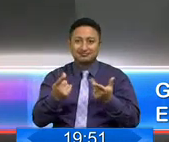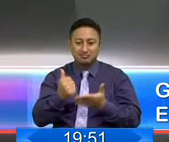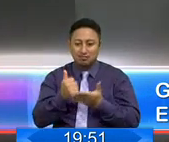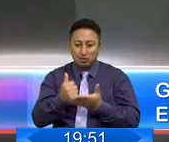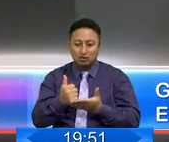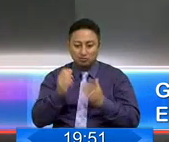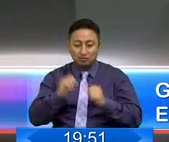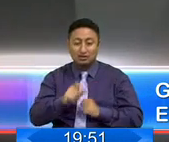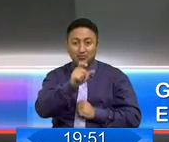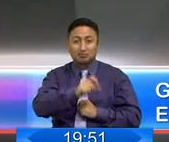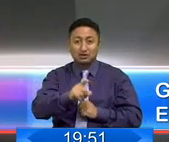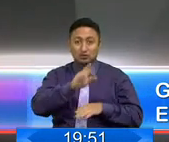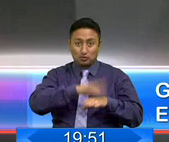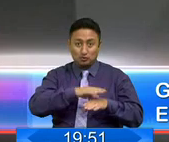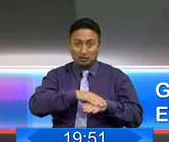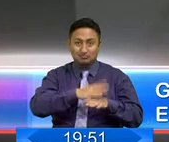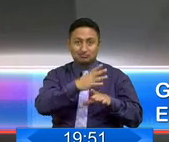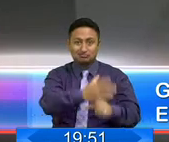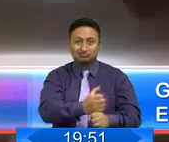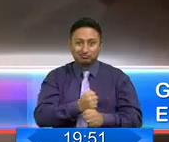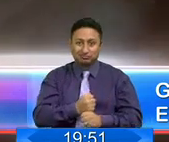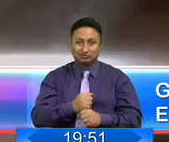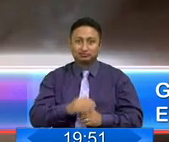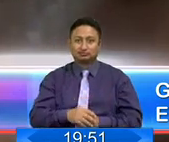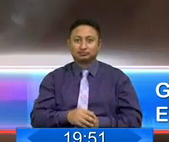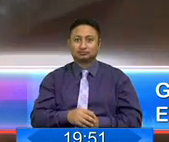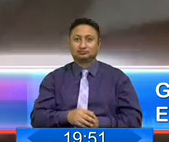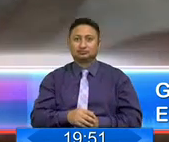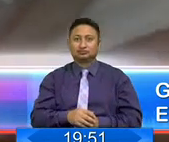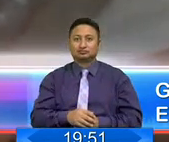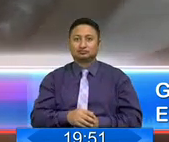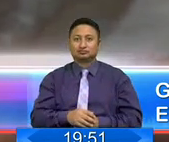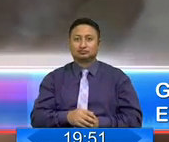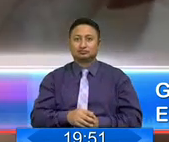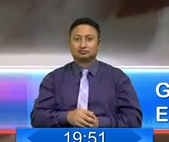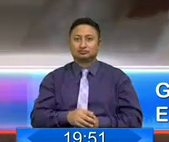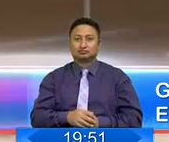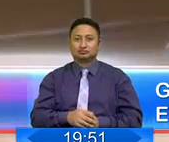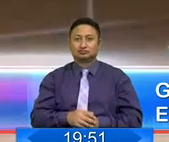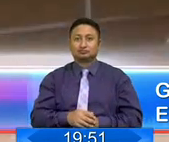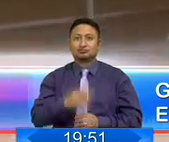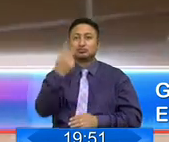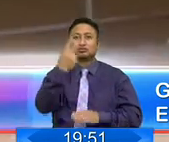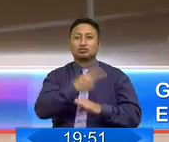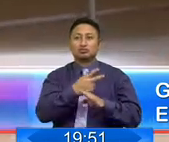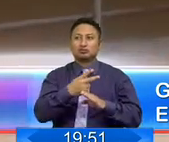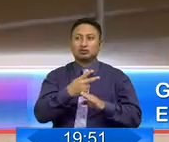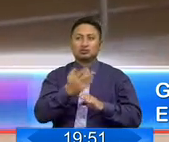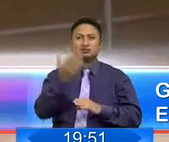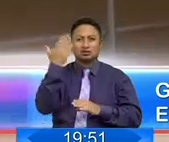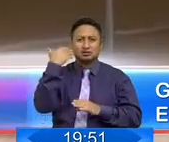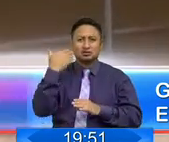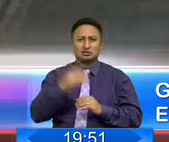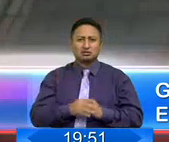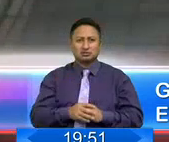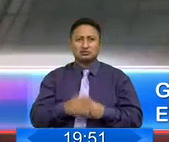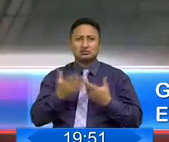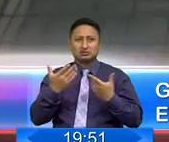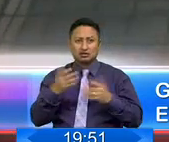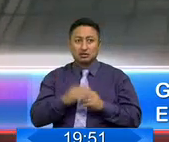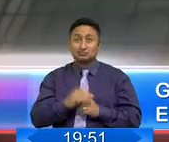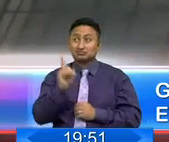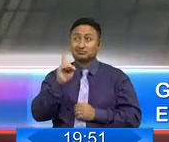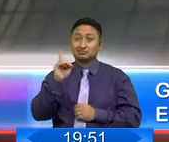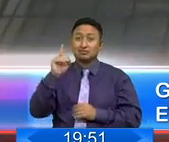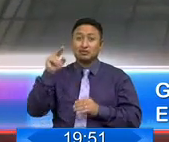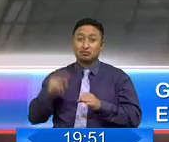para capturar a los 2 antisociales. Así mismo pasó hace 2 semanas, creo, sí. También por ahí al